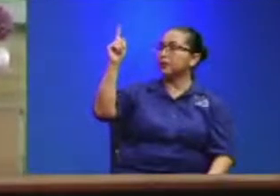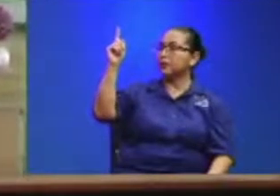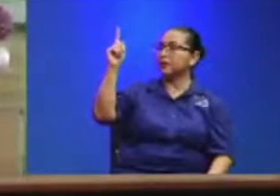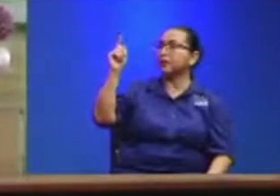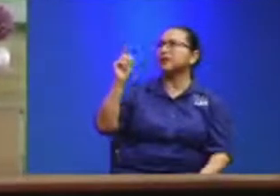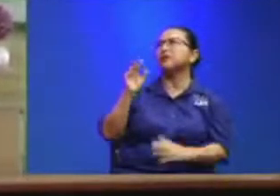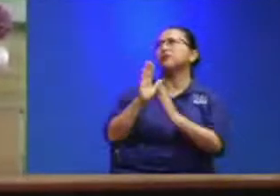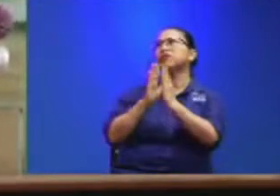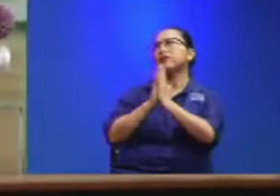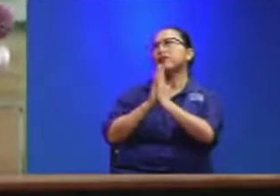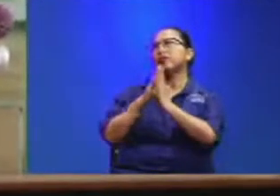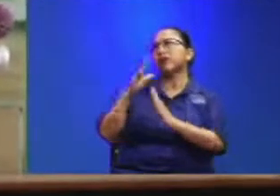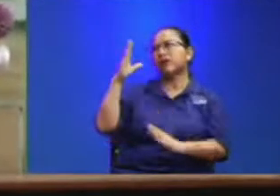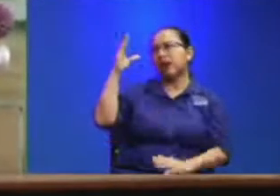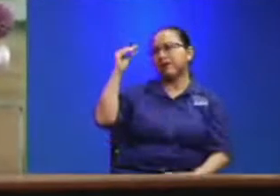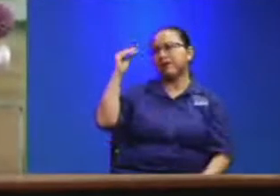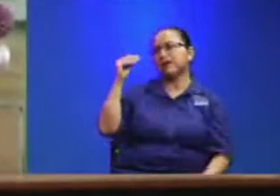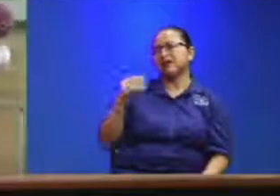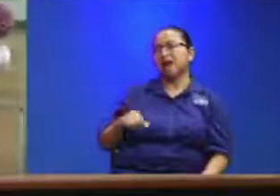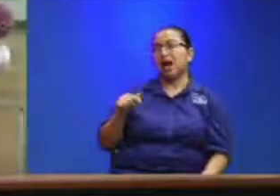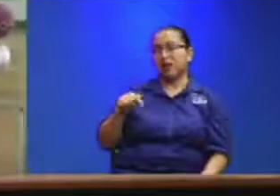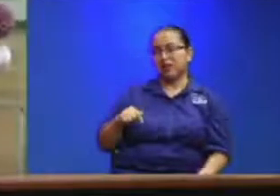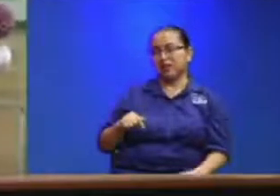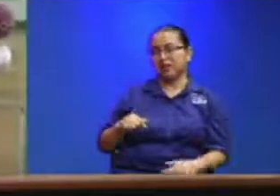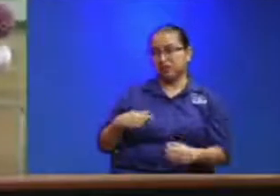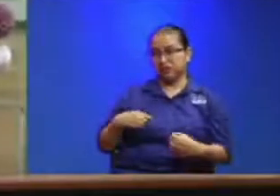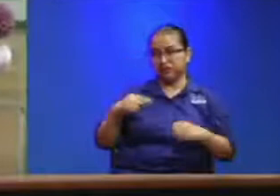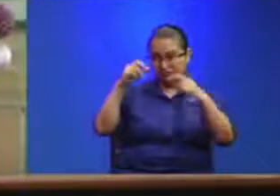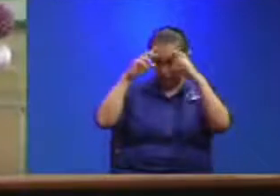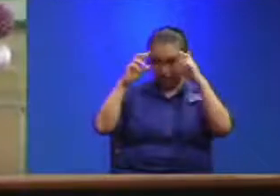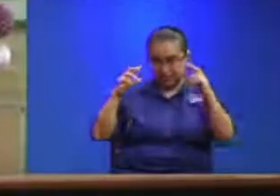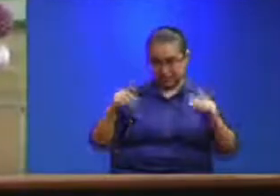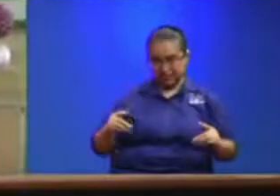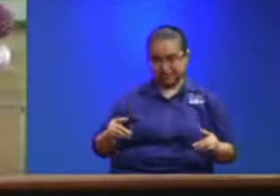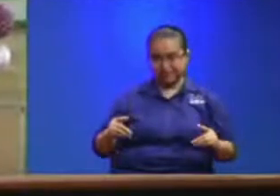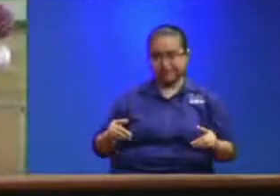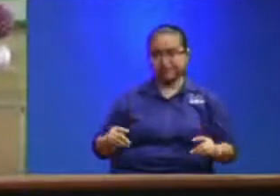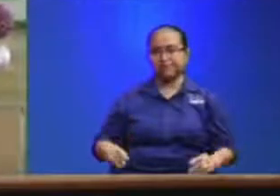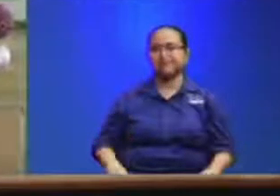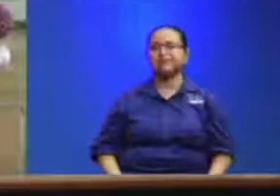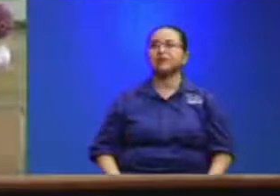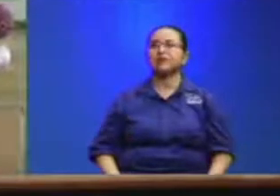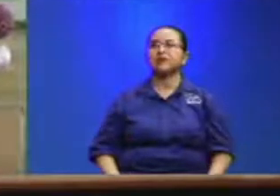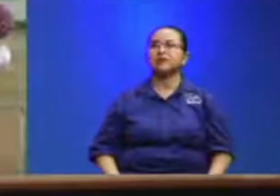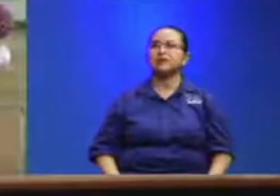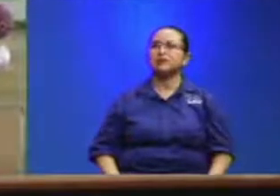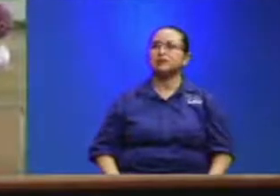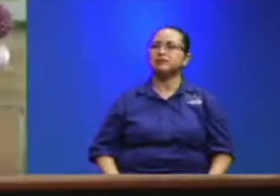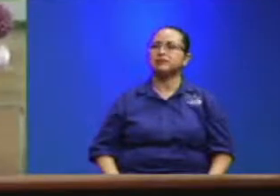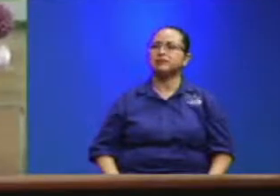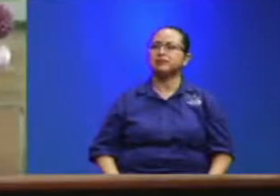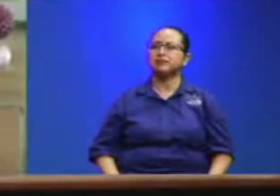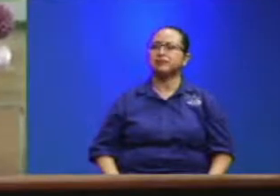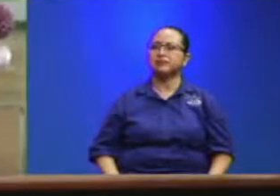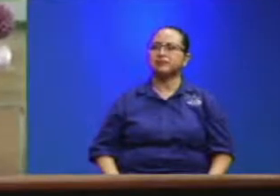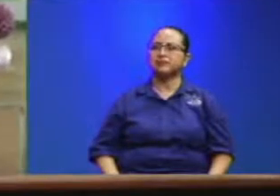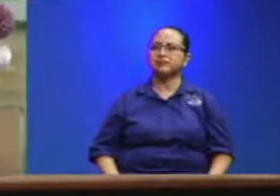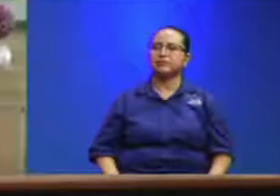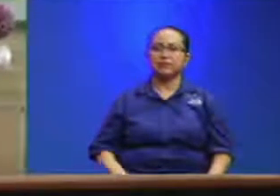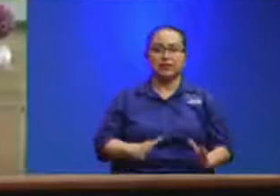señor ahora ahora ya lo hice ley porque lo había hecho ha golpeado no ha escrito una